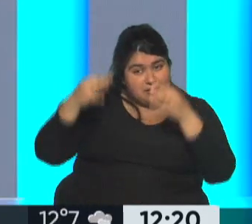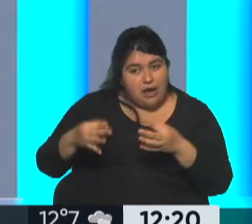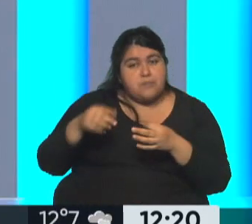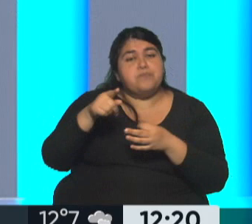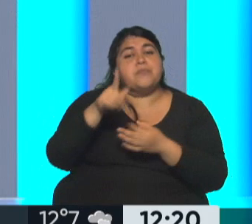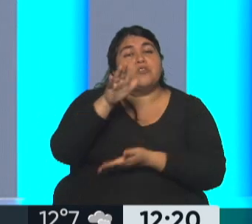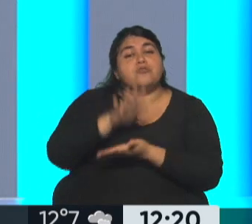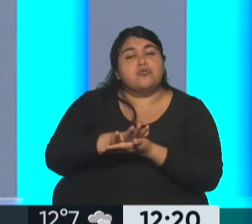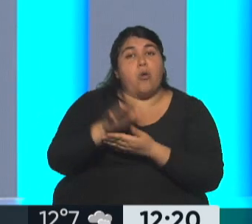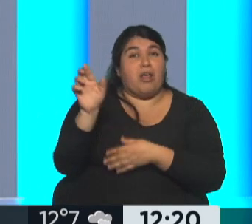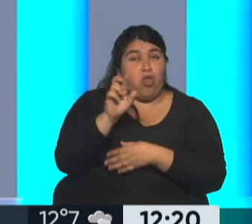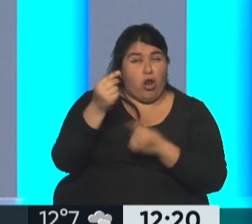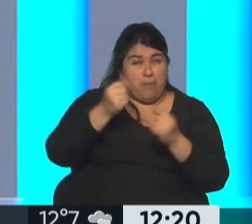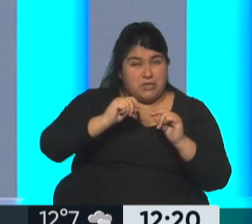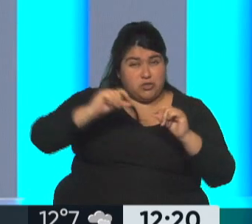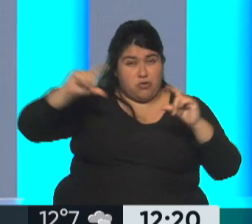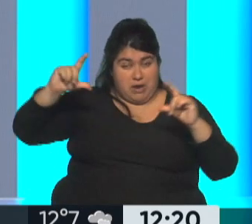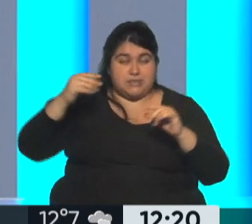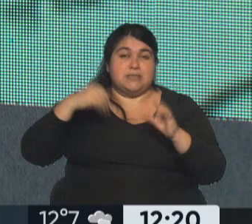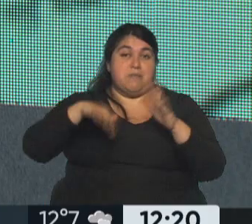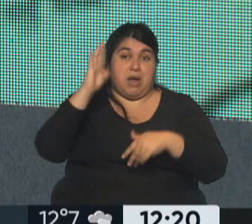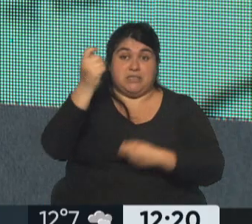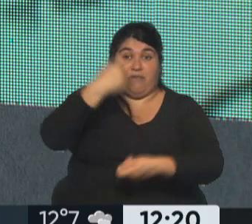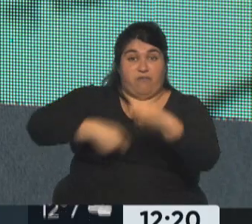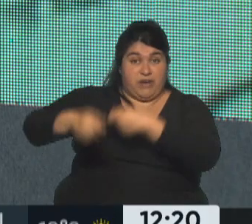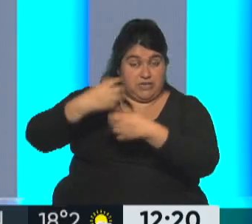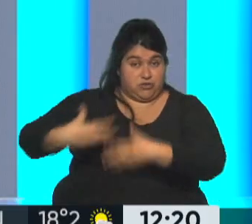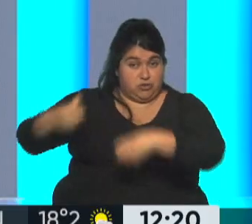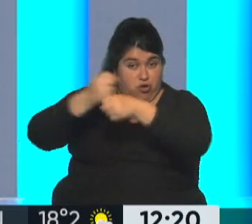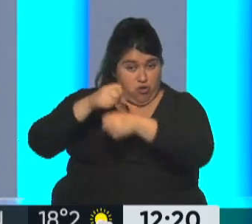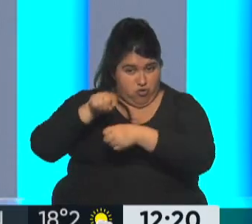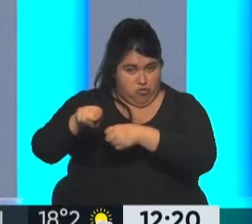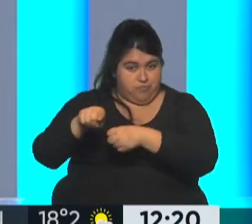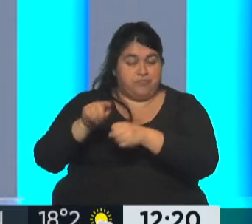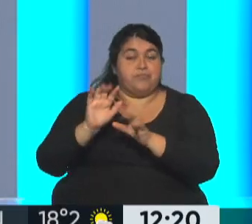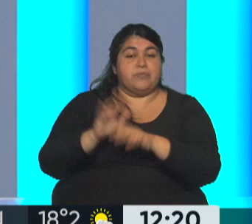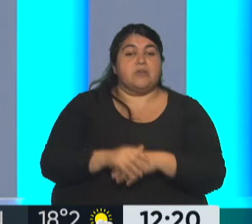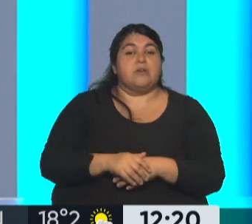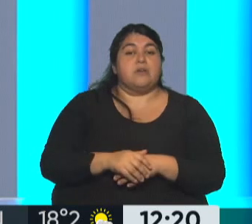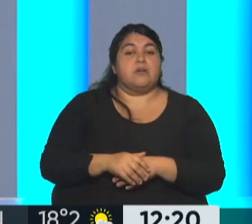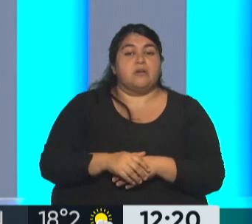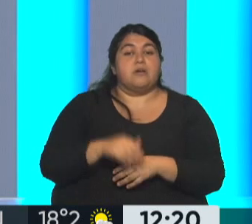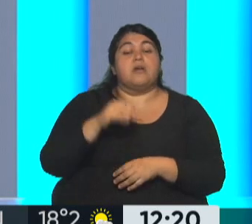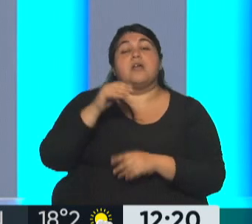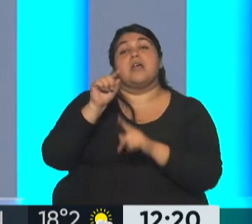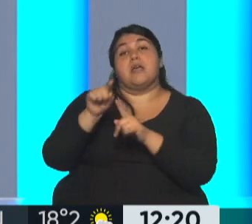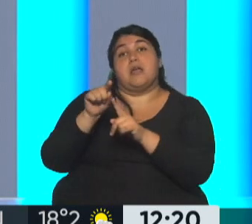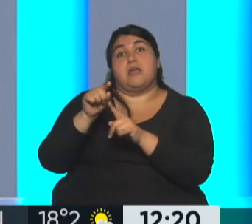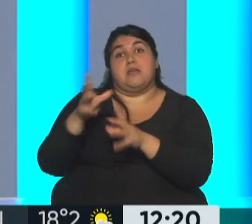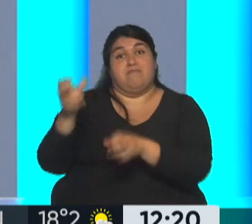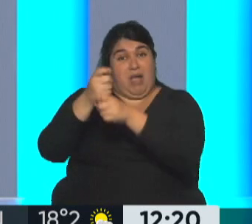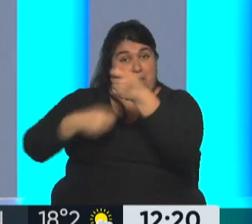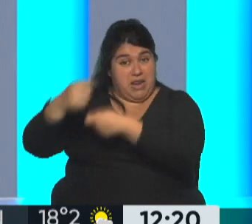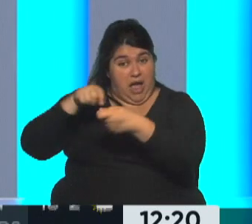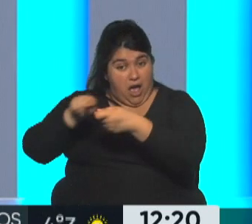los distintos dólares tanto los financiero es decir los que se se registran formalmente como el Blue desde el principio